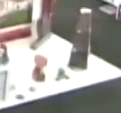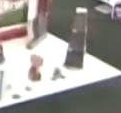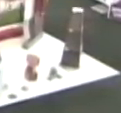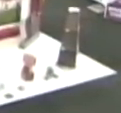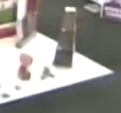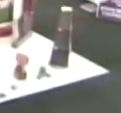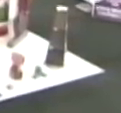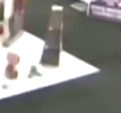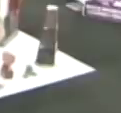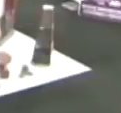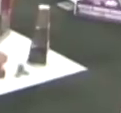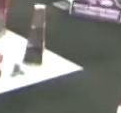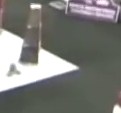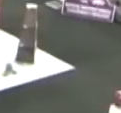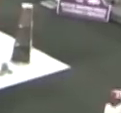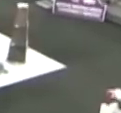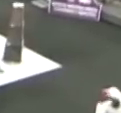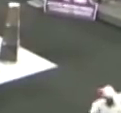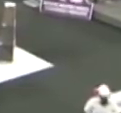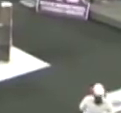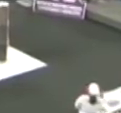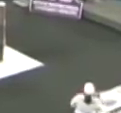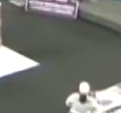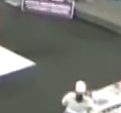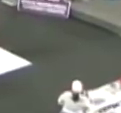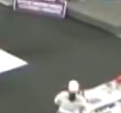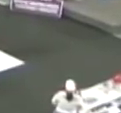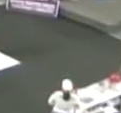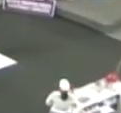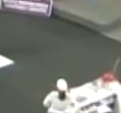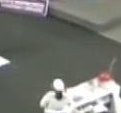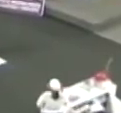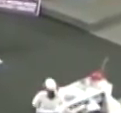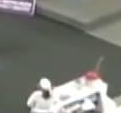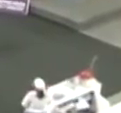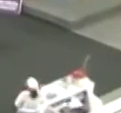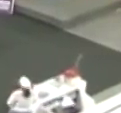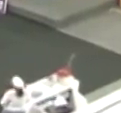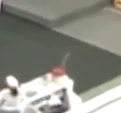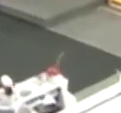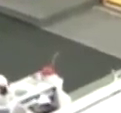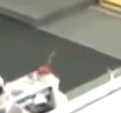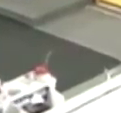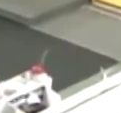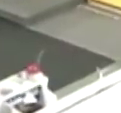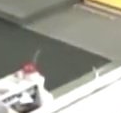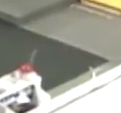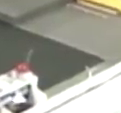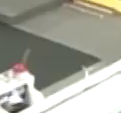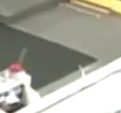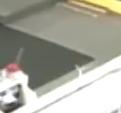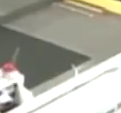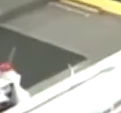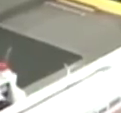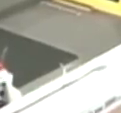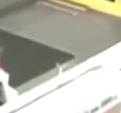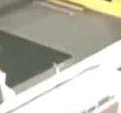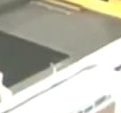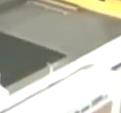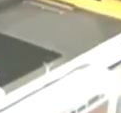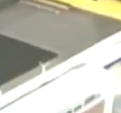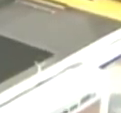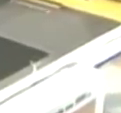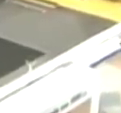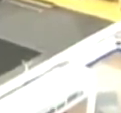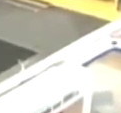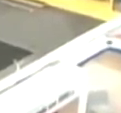1.000 millones de dólares para la subasta DICOM a través de esta importante recursos que han sido